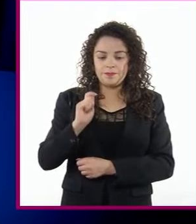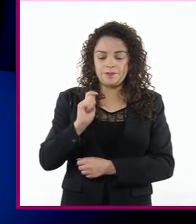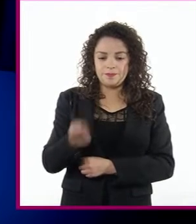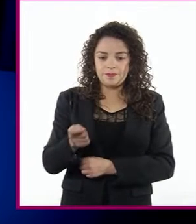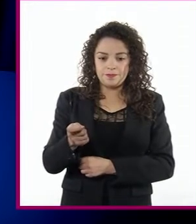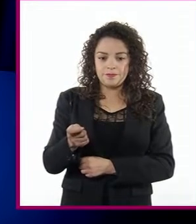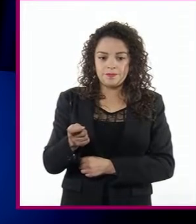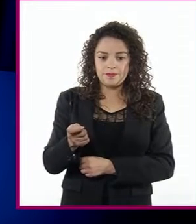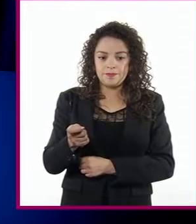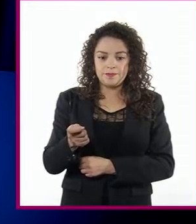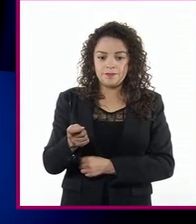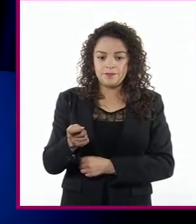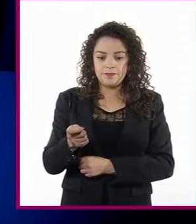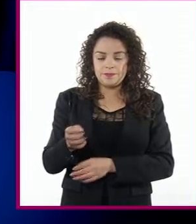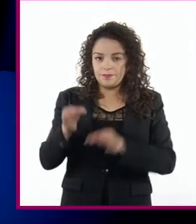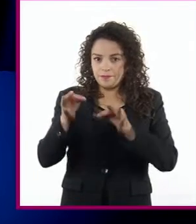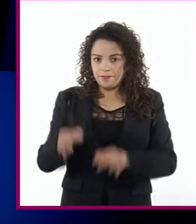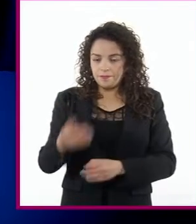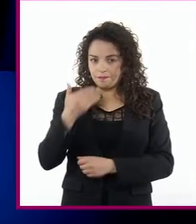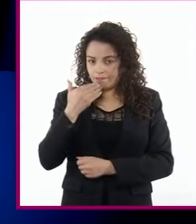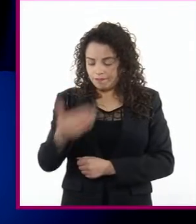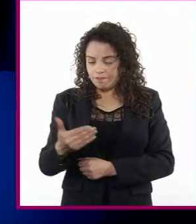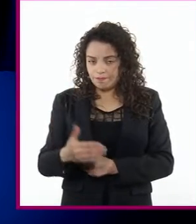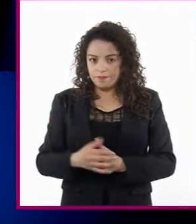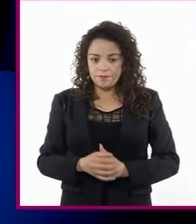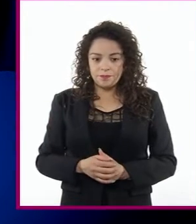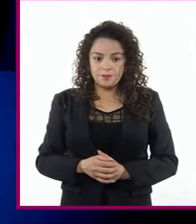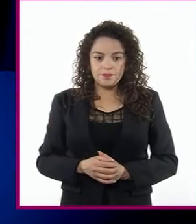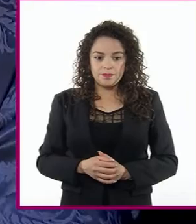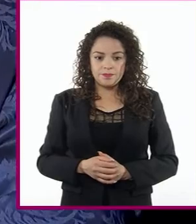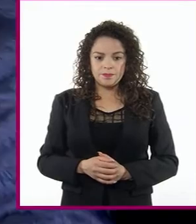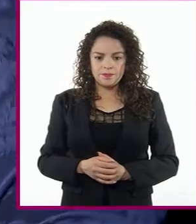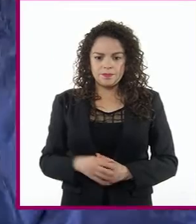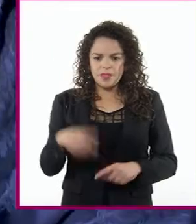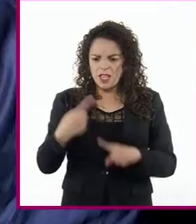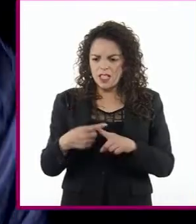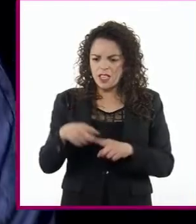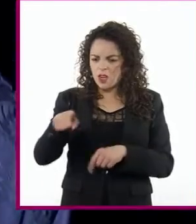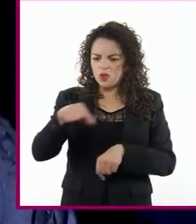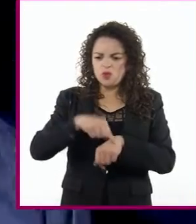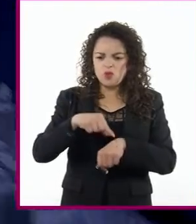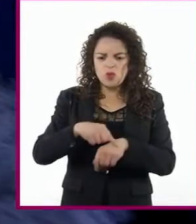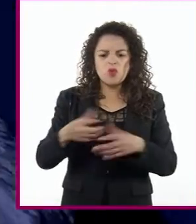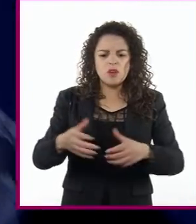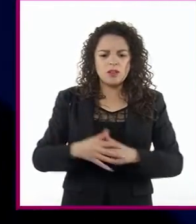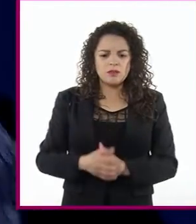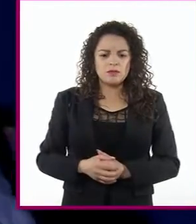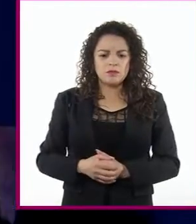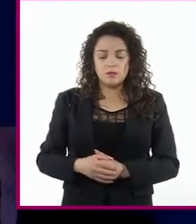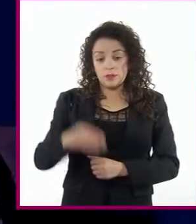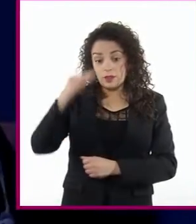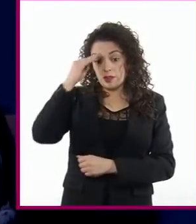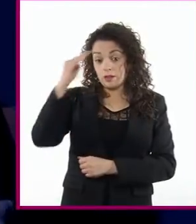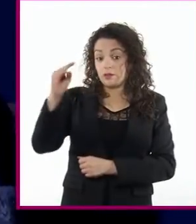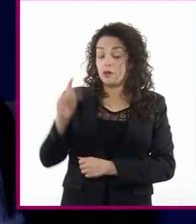debido. Sí. ¿Quién es vuestro médico? Bueno, es el señor